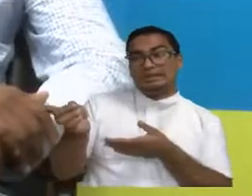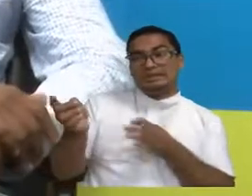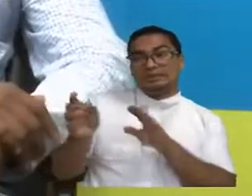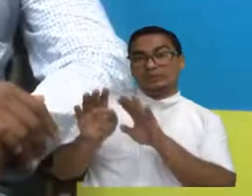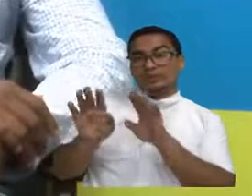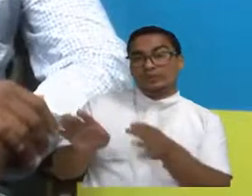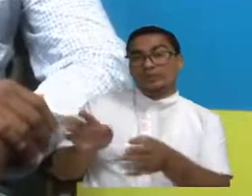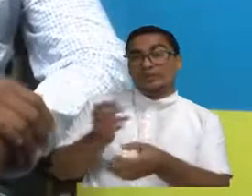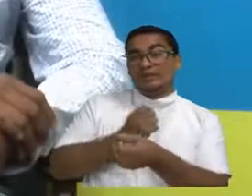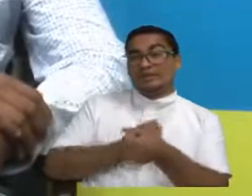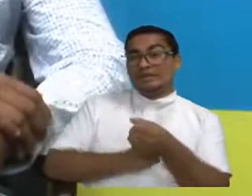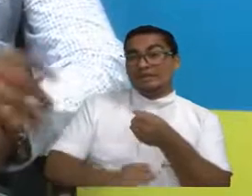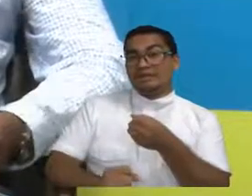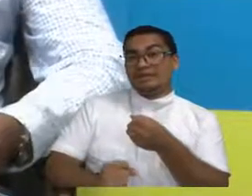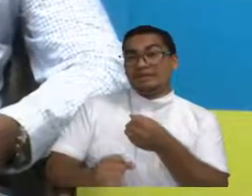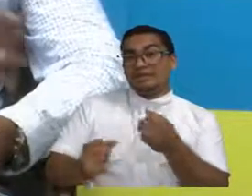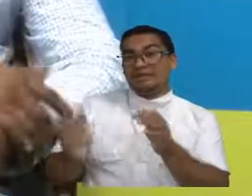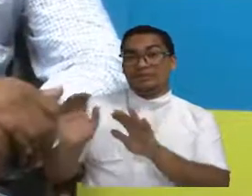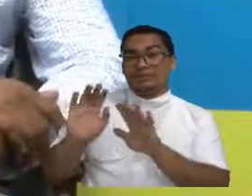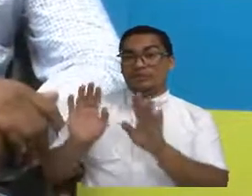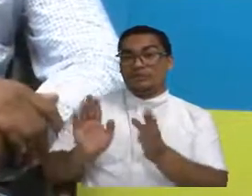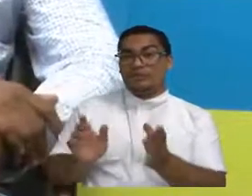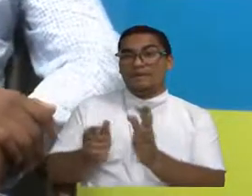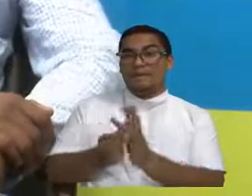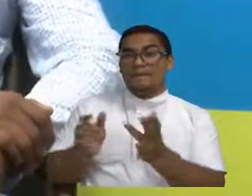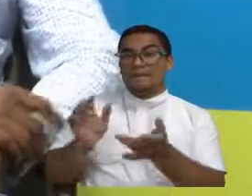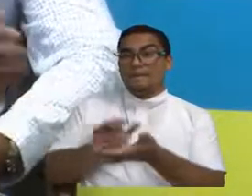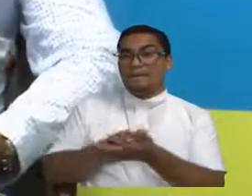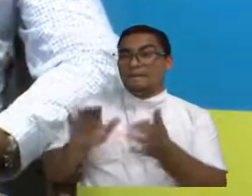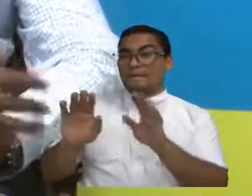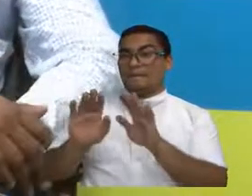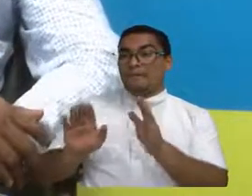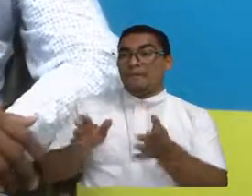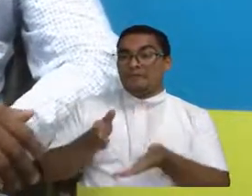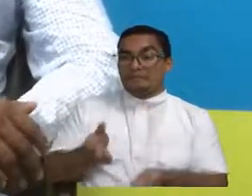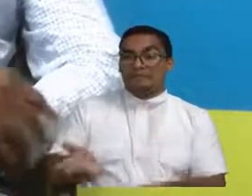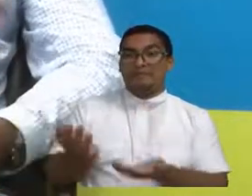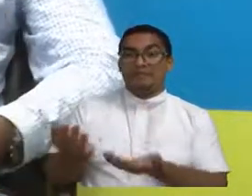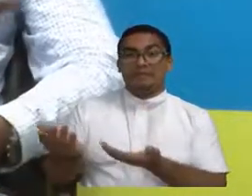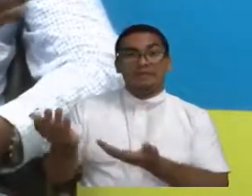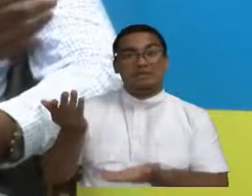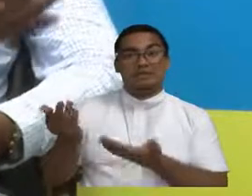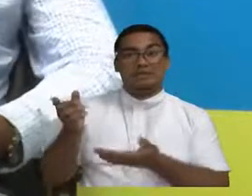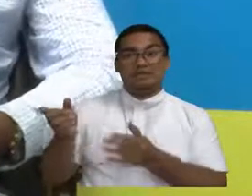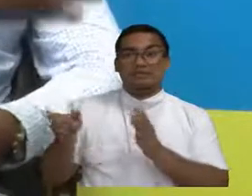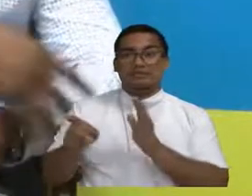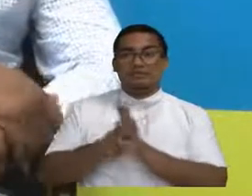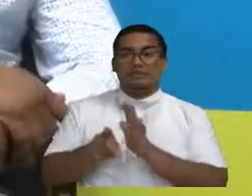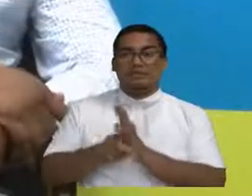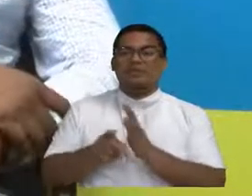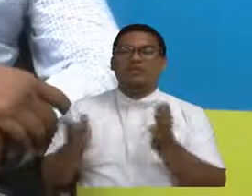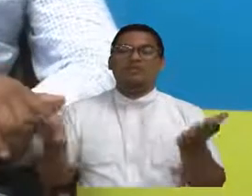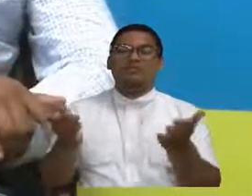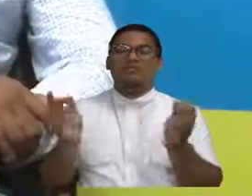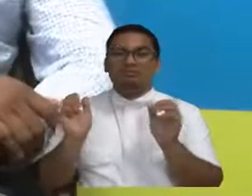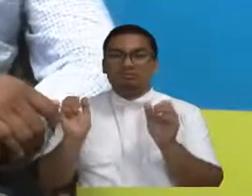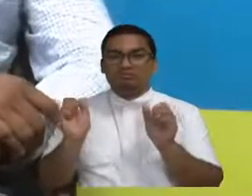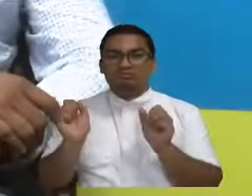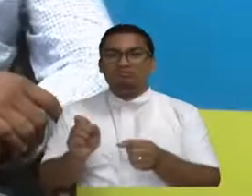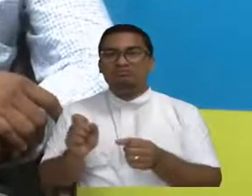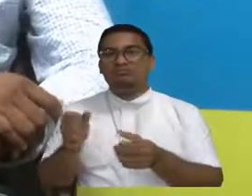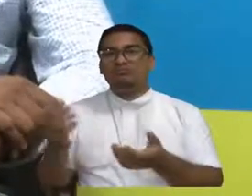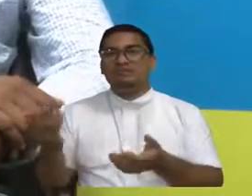que su hija, que su esposa, que acaba de dar a luz, estén estos síntomas? ¿Cómo pueden acceder